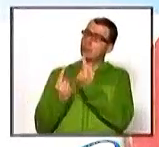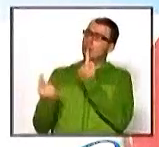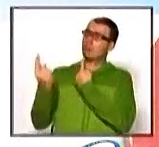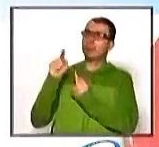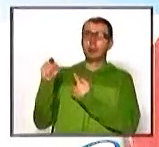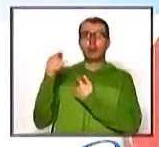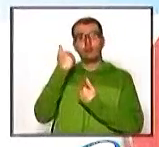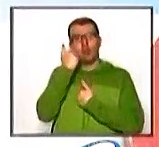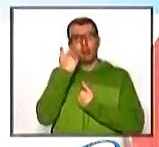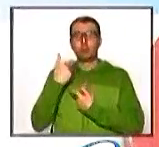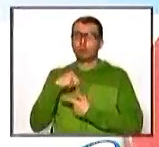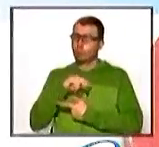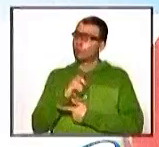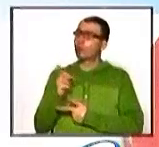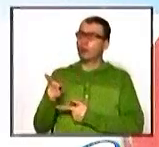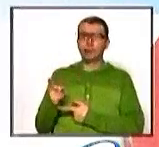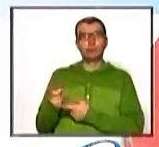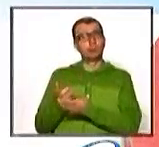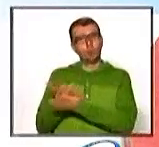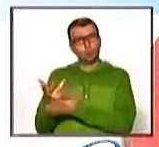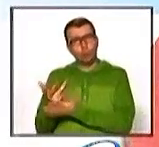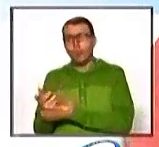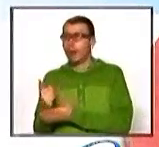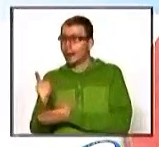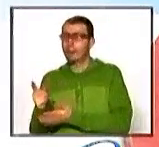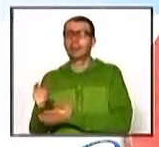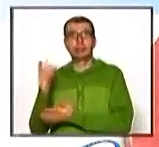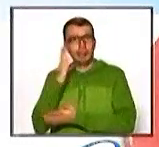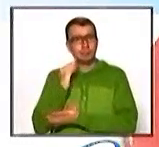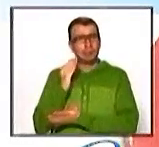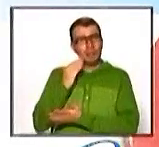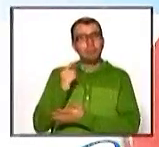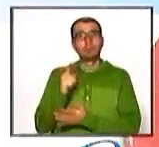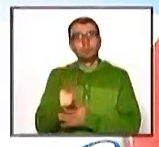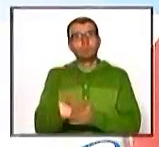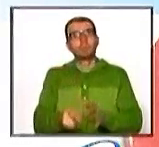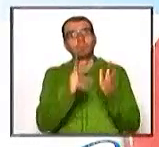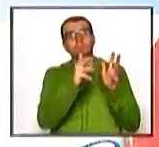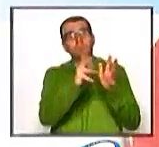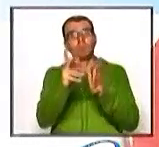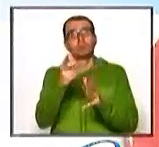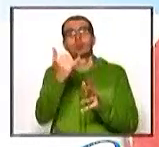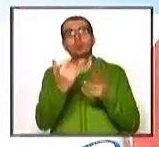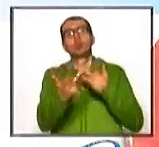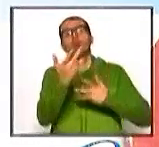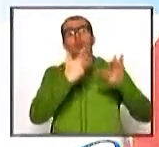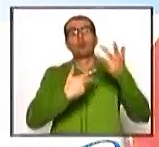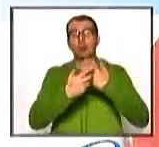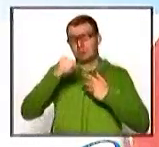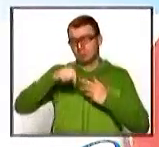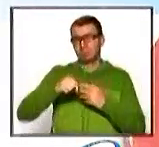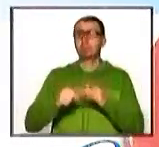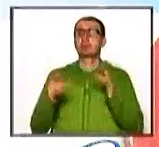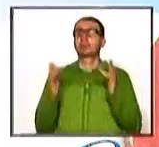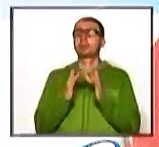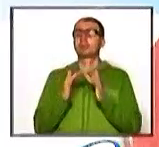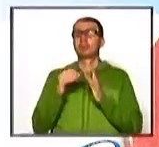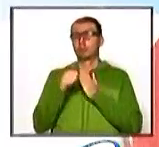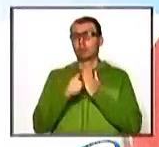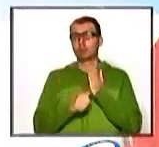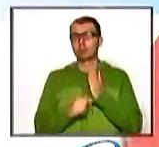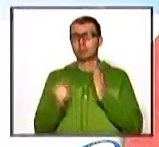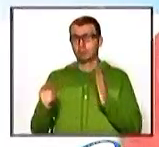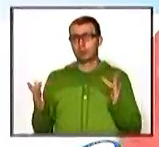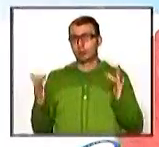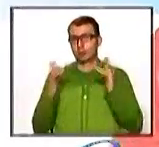resolver sus inquietudes con todos los especialistas que llegan al contacto de Conexión Vital para sus preguntas